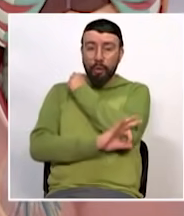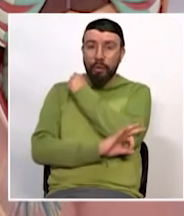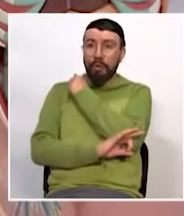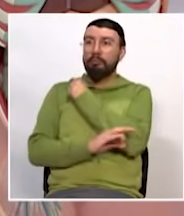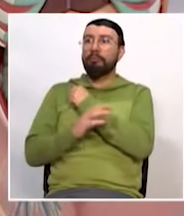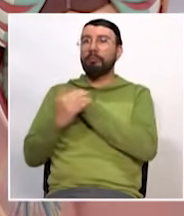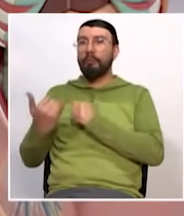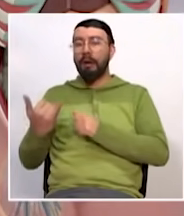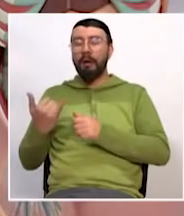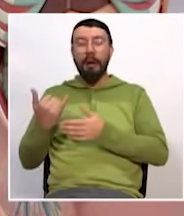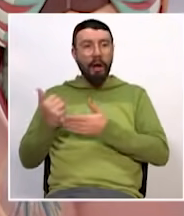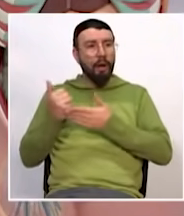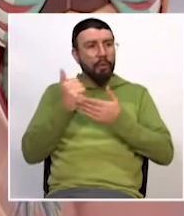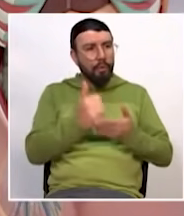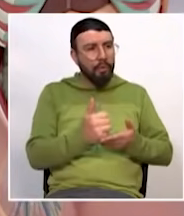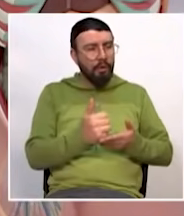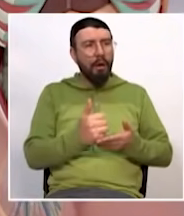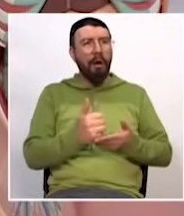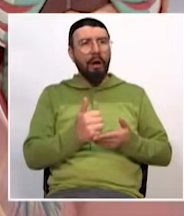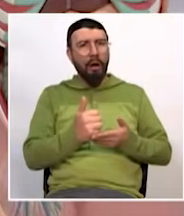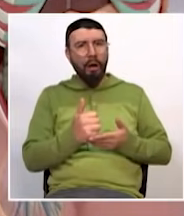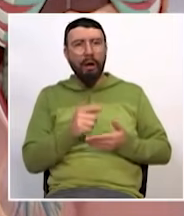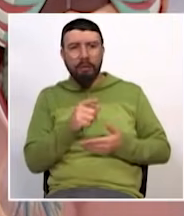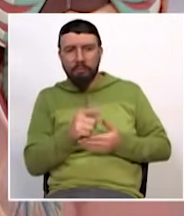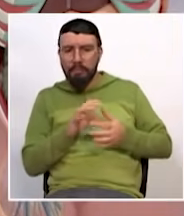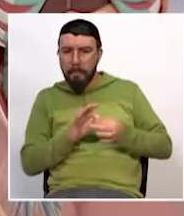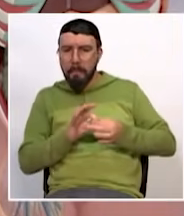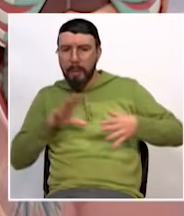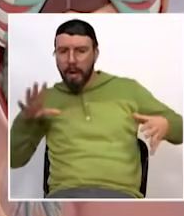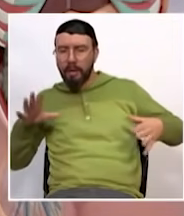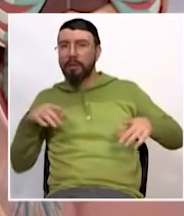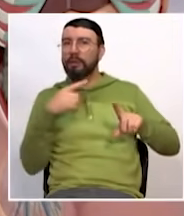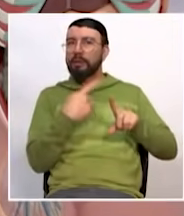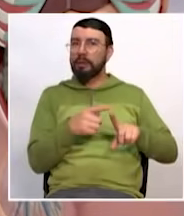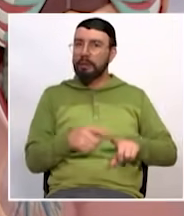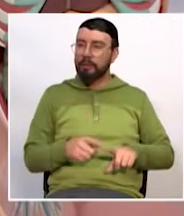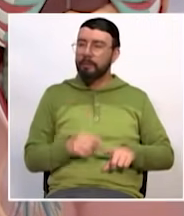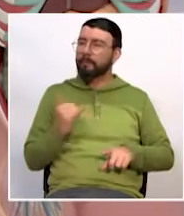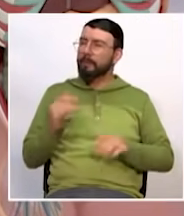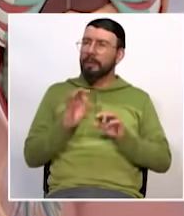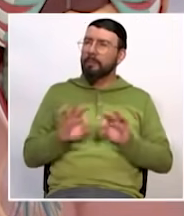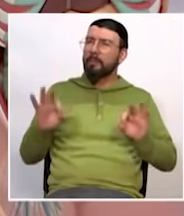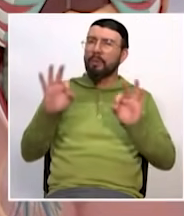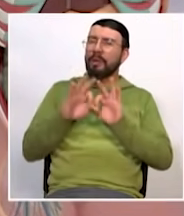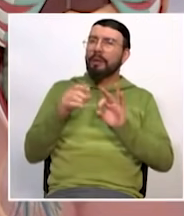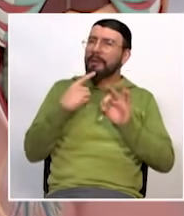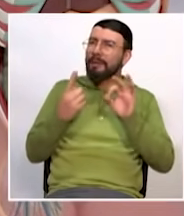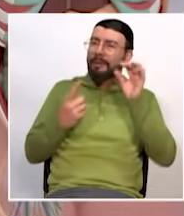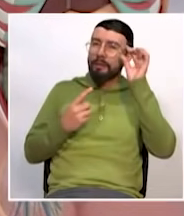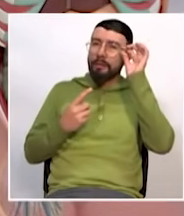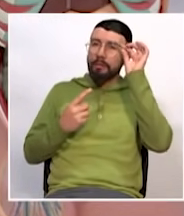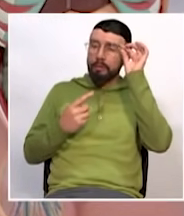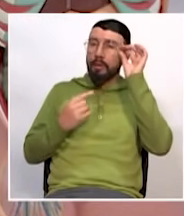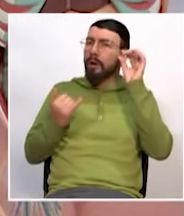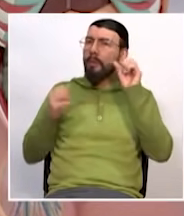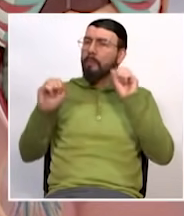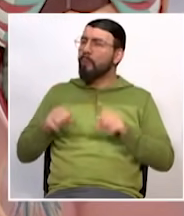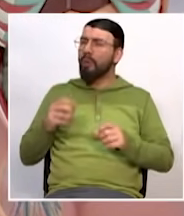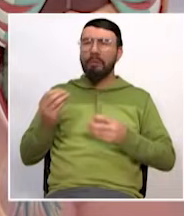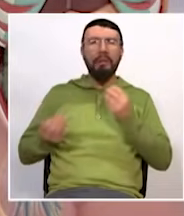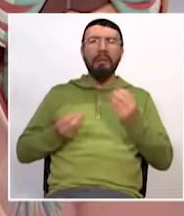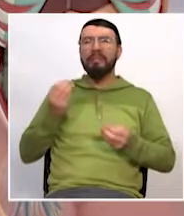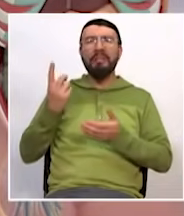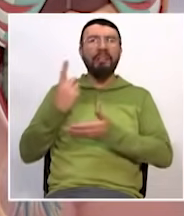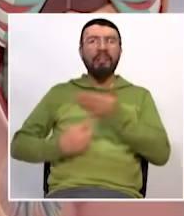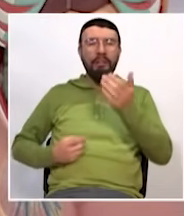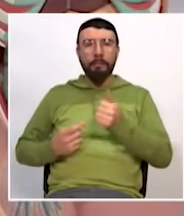desconectar por así decirlo esos estados anímicos y valga la pena decir que se puede emplear frente a eso